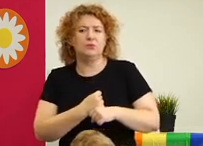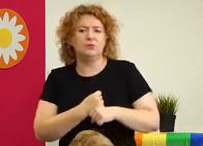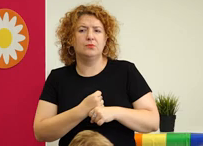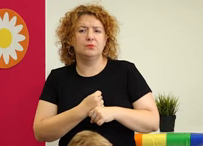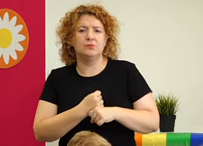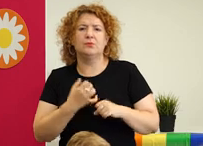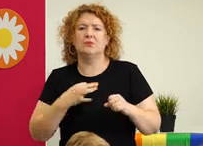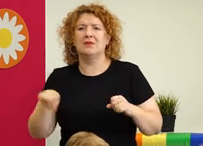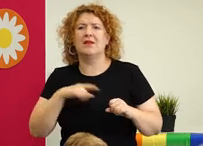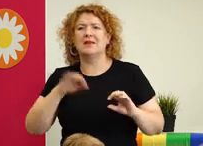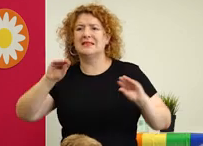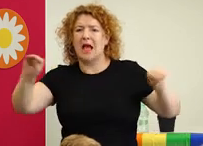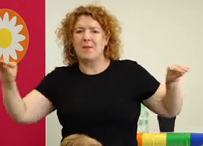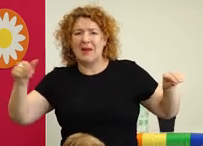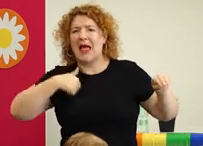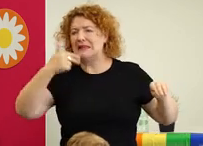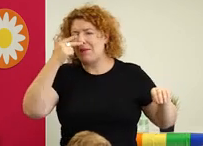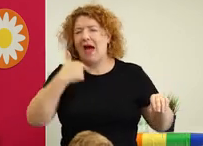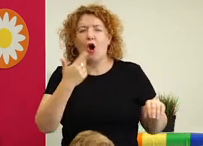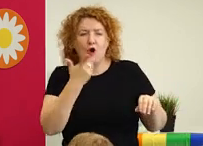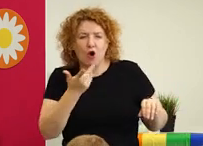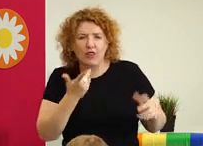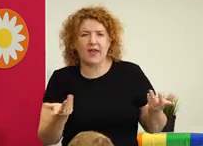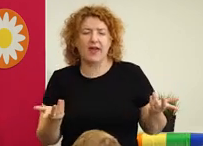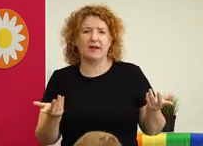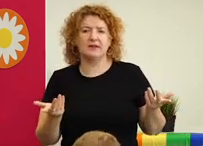hay que dar este interés, ¿sabes?